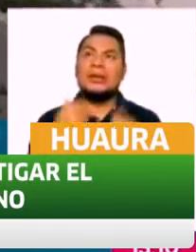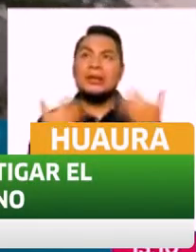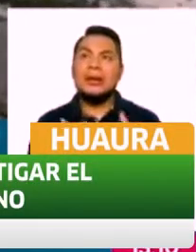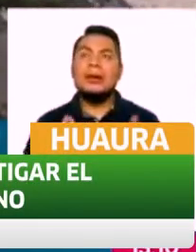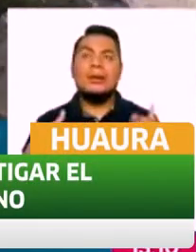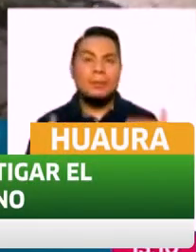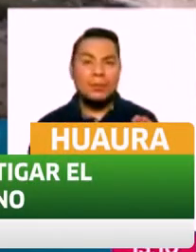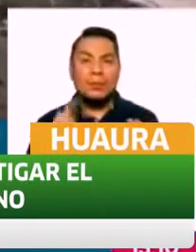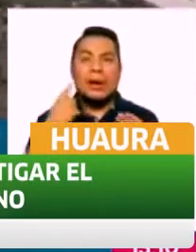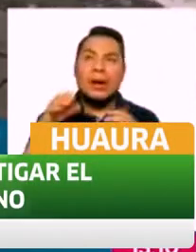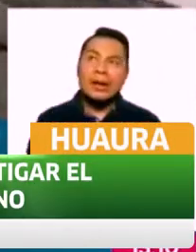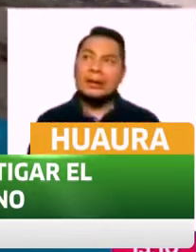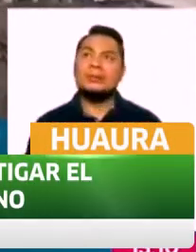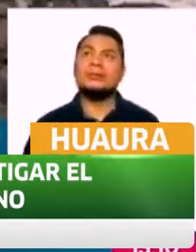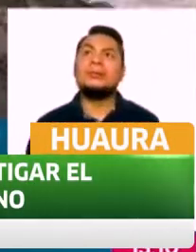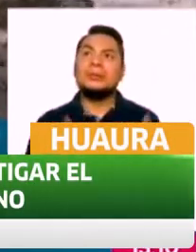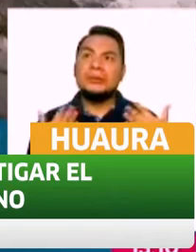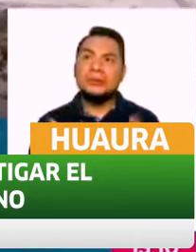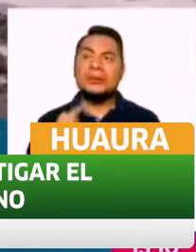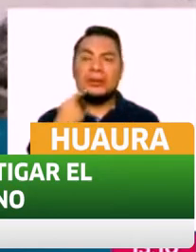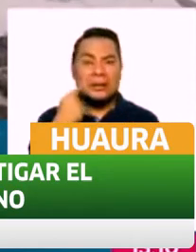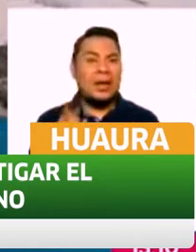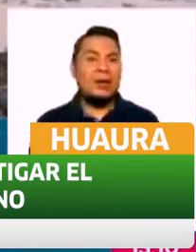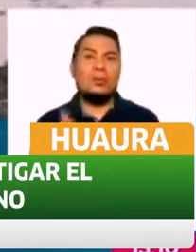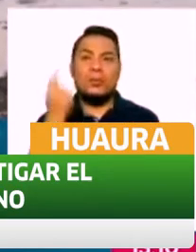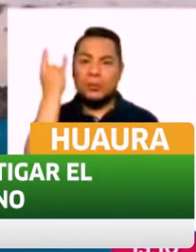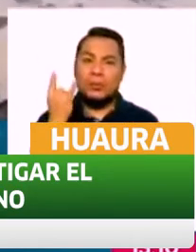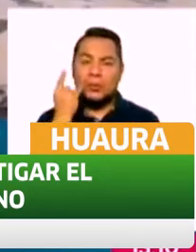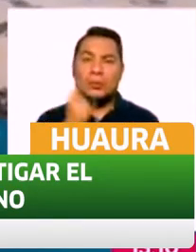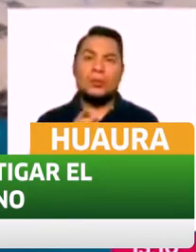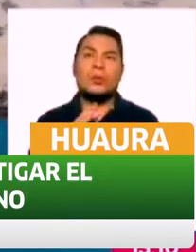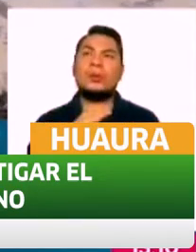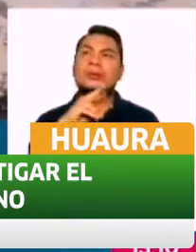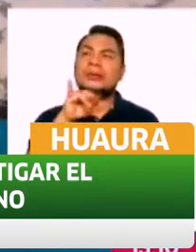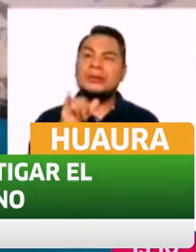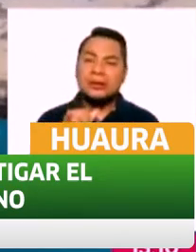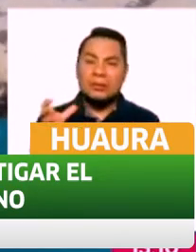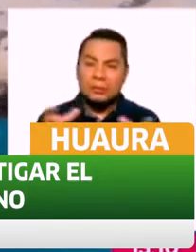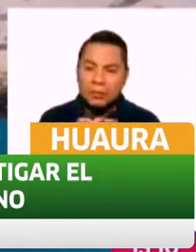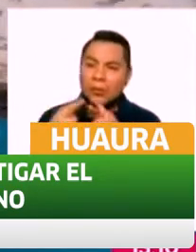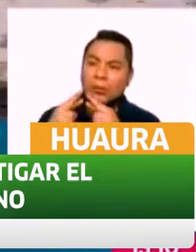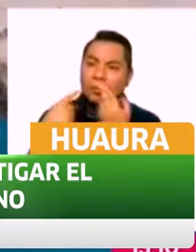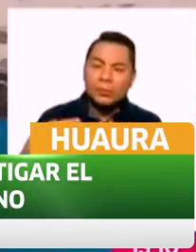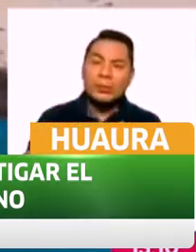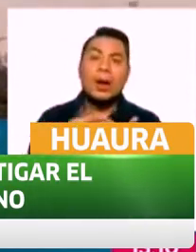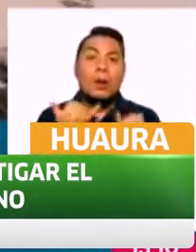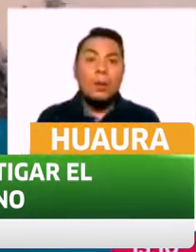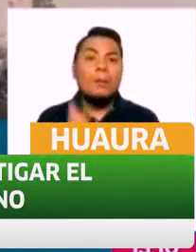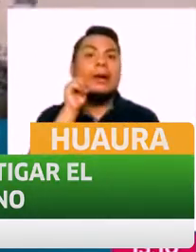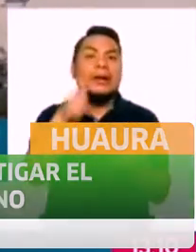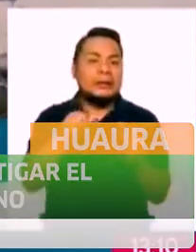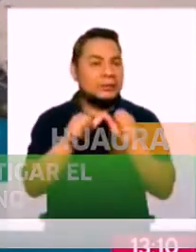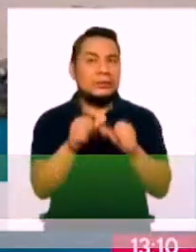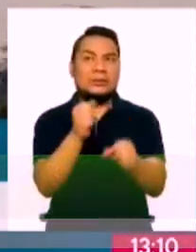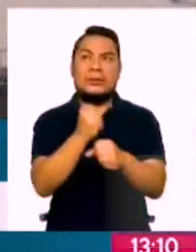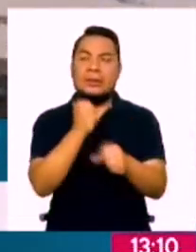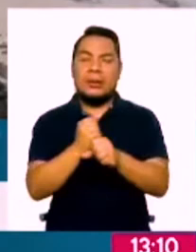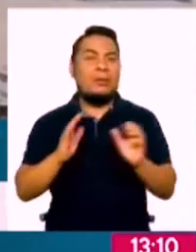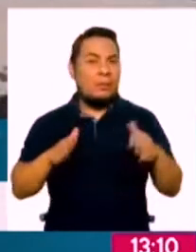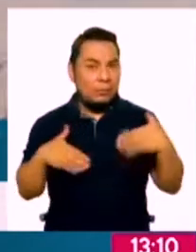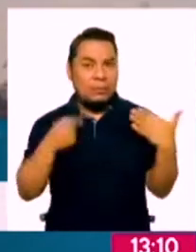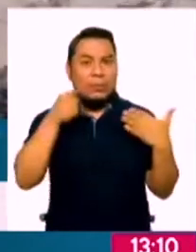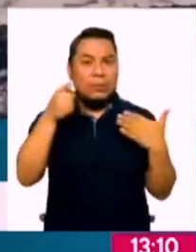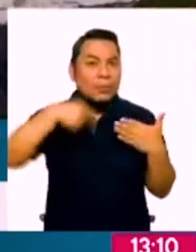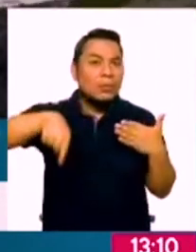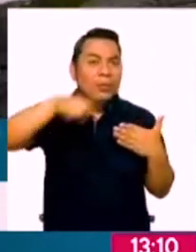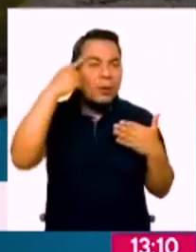para poder accionar. Ya estamos accionando inmediatamente en Chancay, correctamente, y a partir del día y mañana seguir trabajando para poder